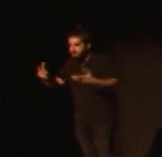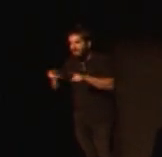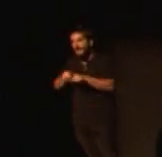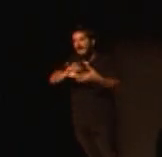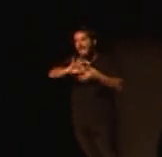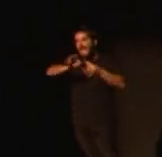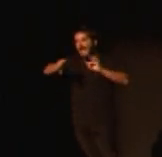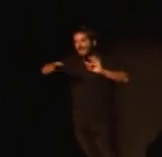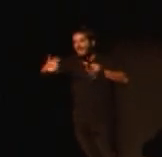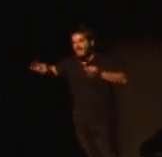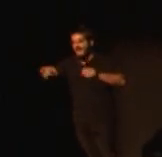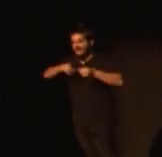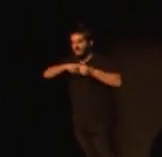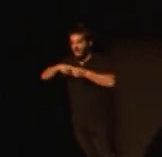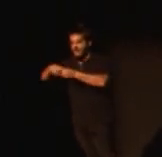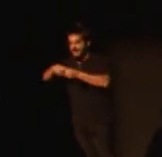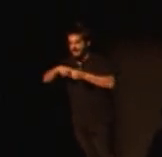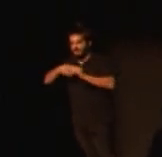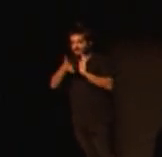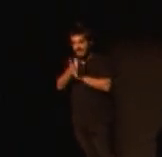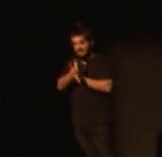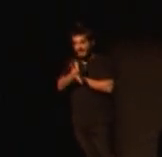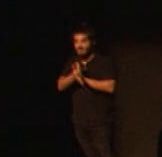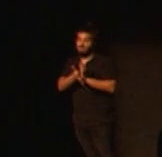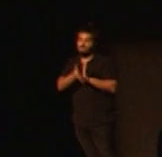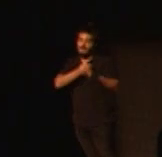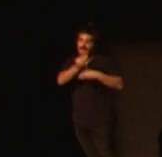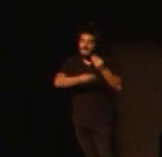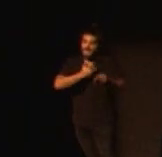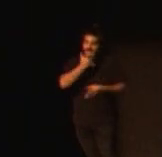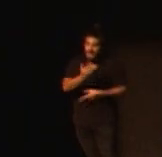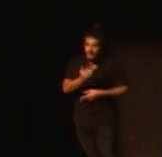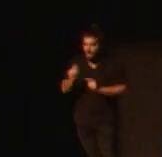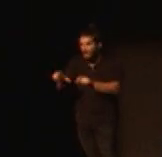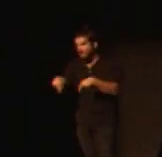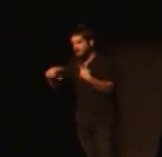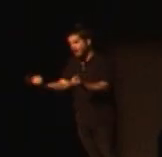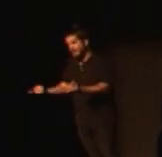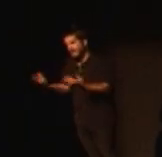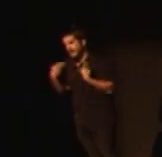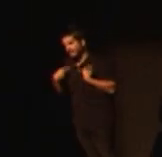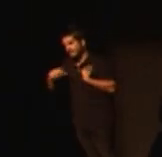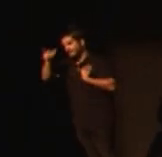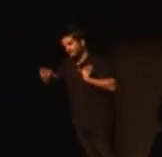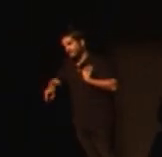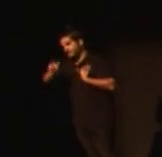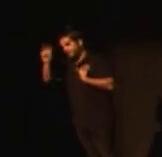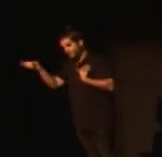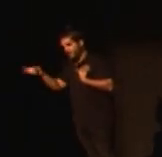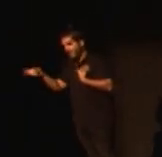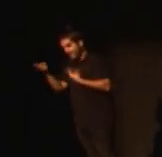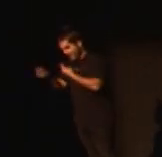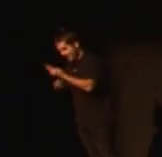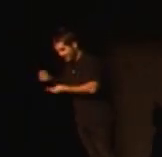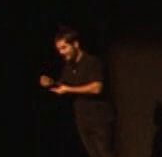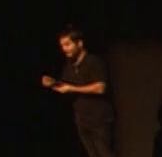Una acción provoca otra y así hasta cambiar la vida de una persona. Ay, por lo que te estaba diciendo. Ay, qué bien te